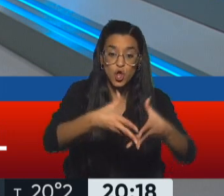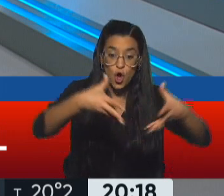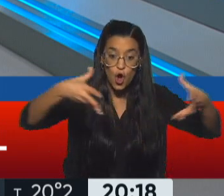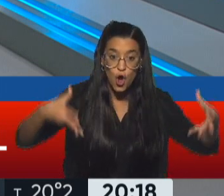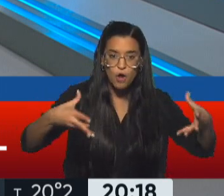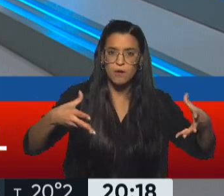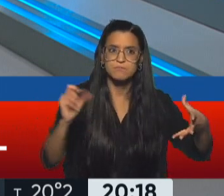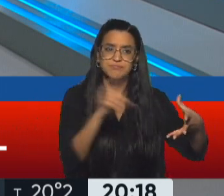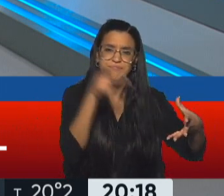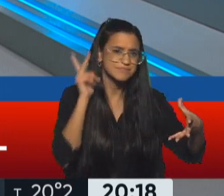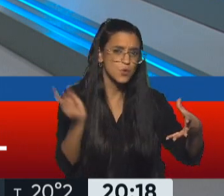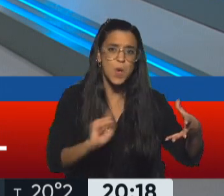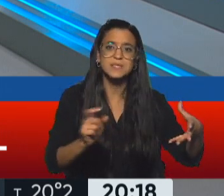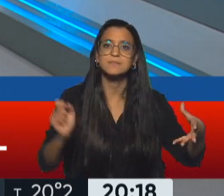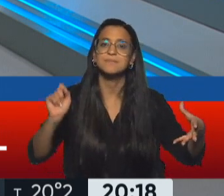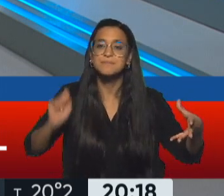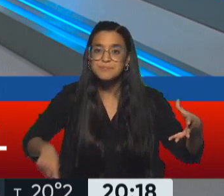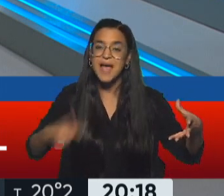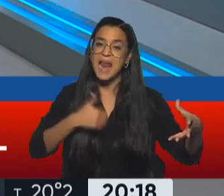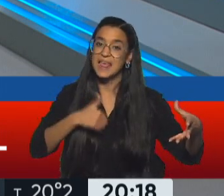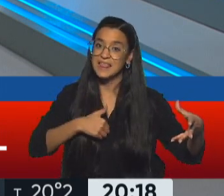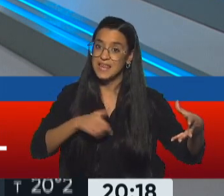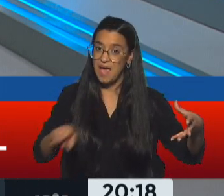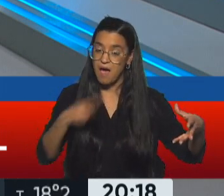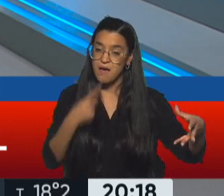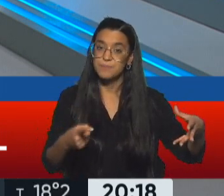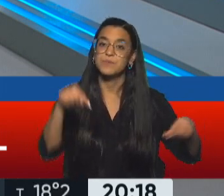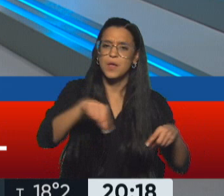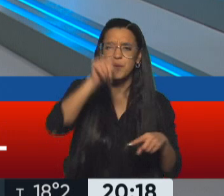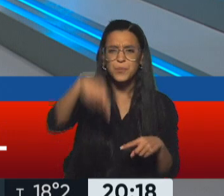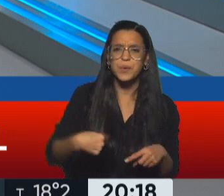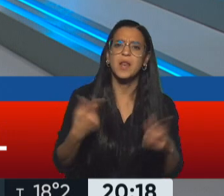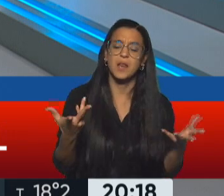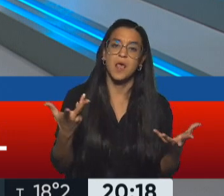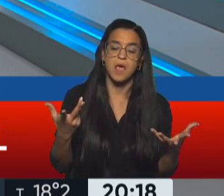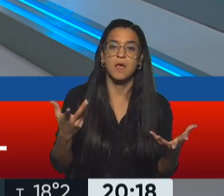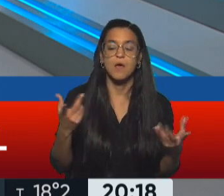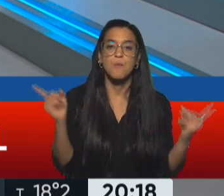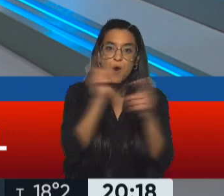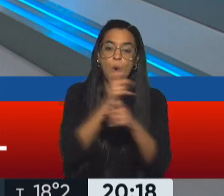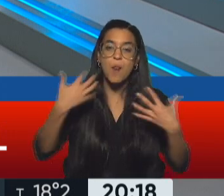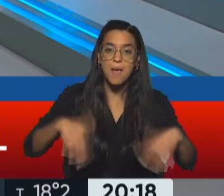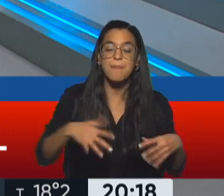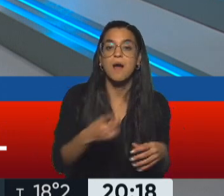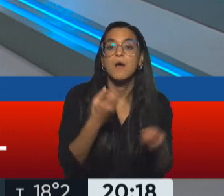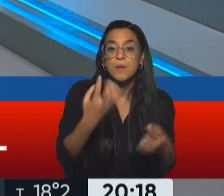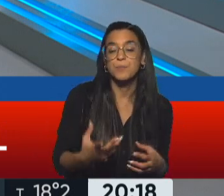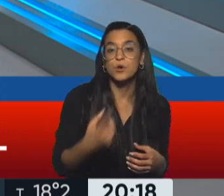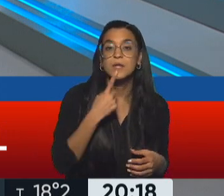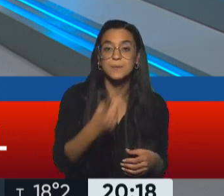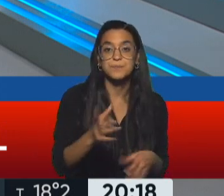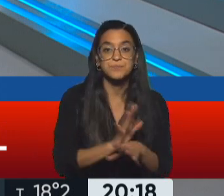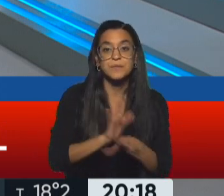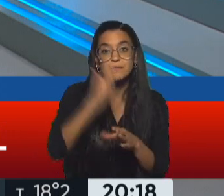plataforma continental que le corresponde a Chile. Esto genera un hecho diplomático importante a tener en cuenta, teniendo justamente